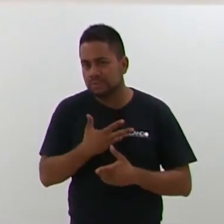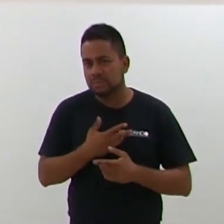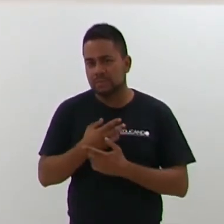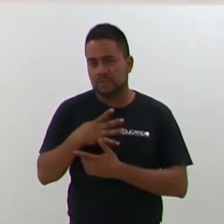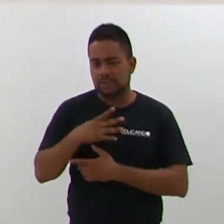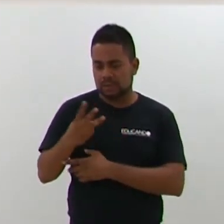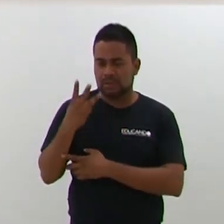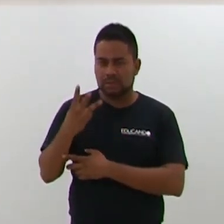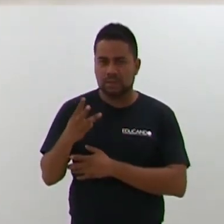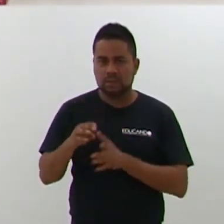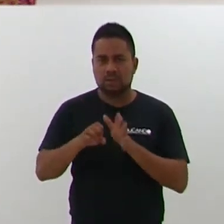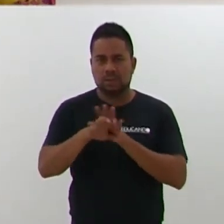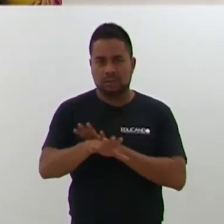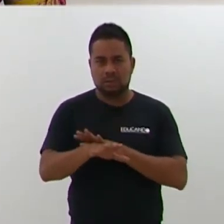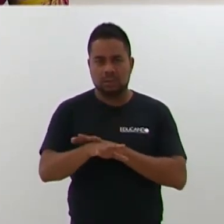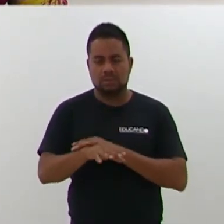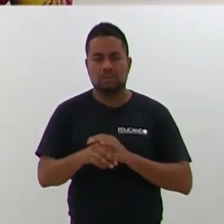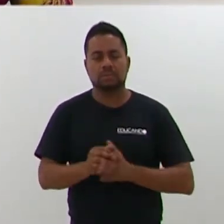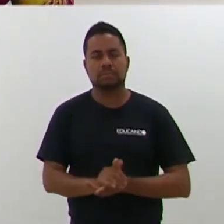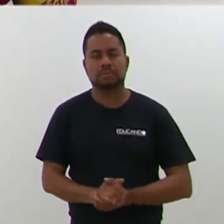tres. Ermita,